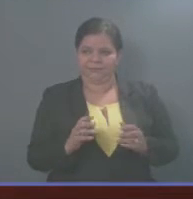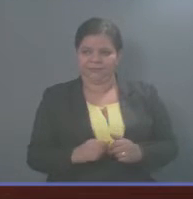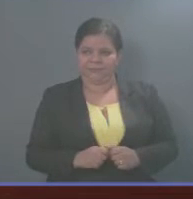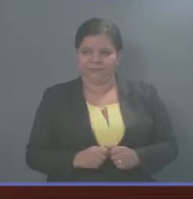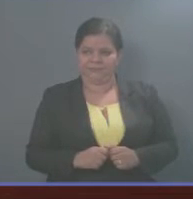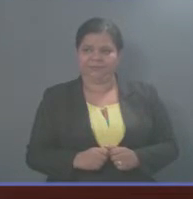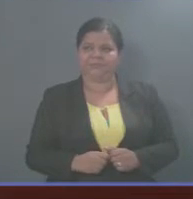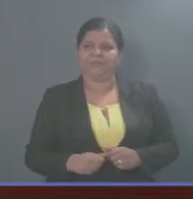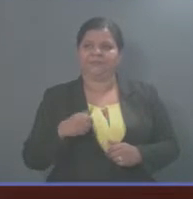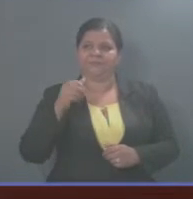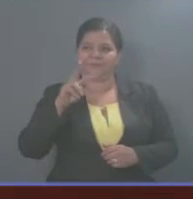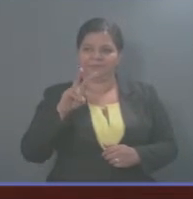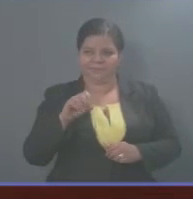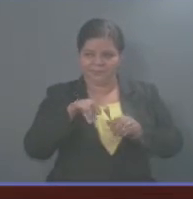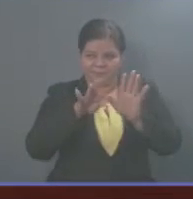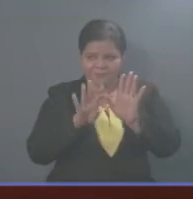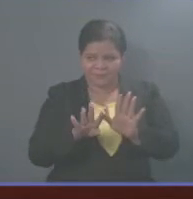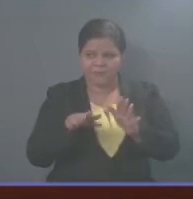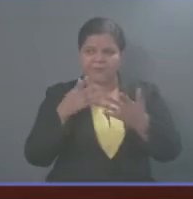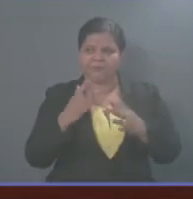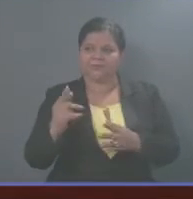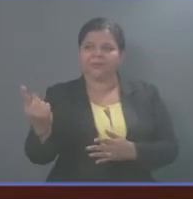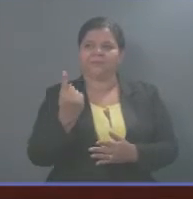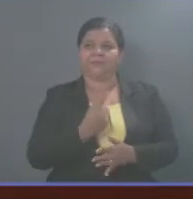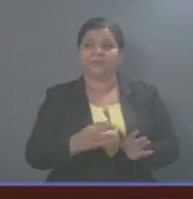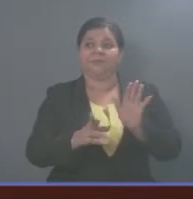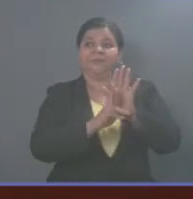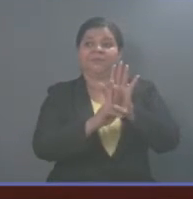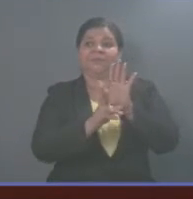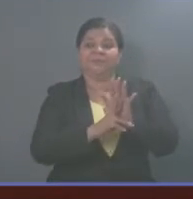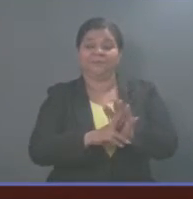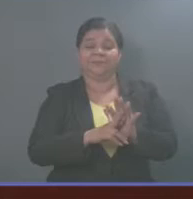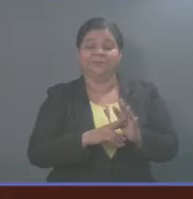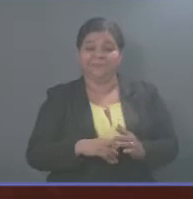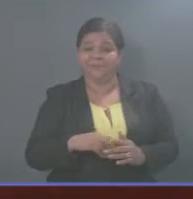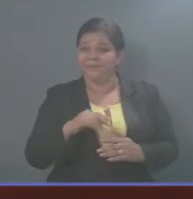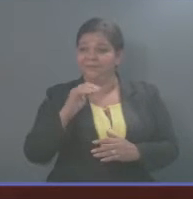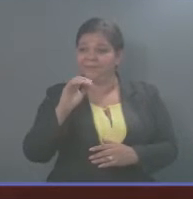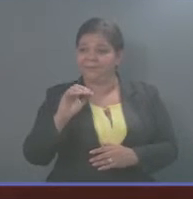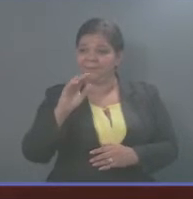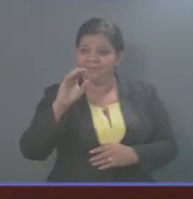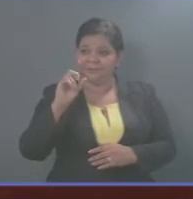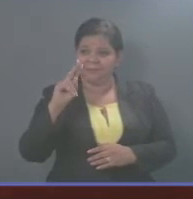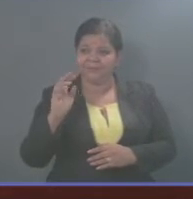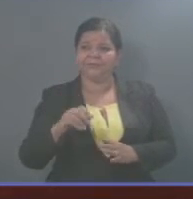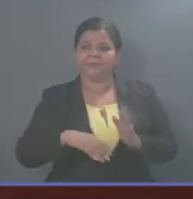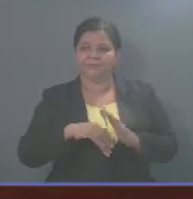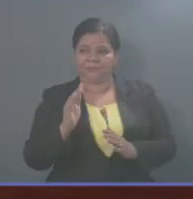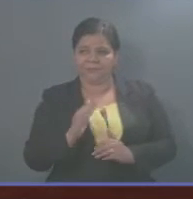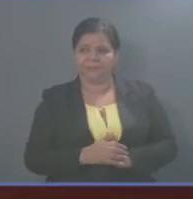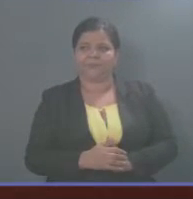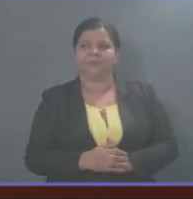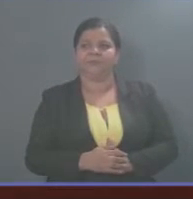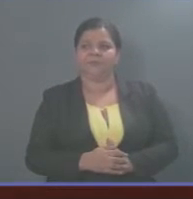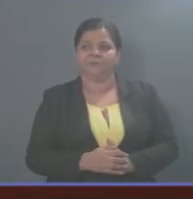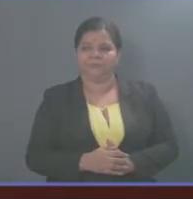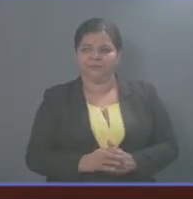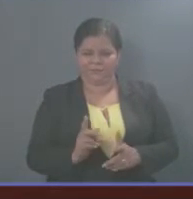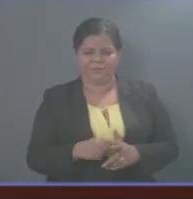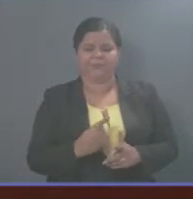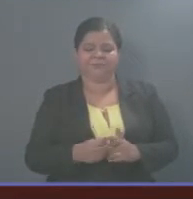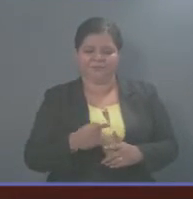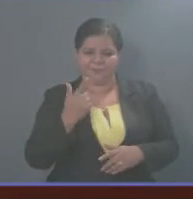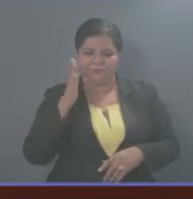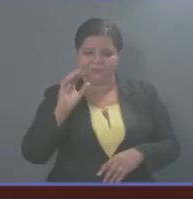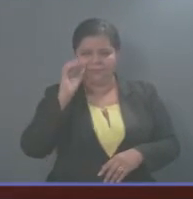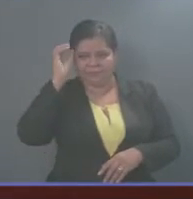del 2019 se recibió a representantes de la ONU, quienes expresaron su opinión sobre las